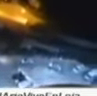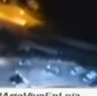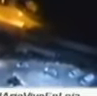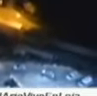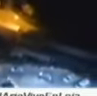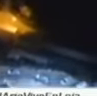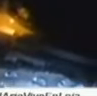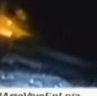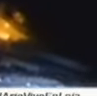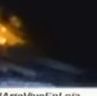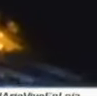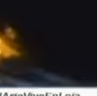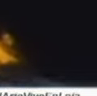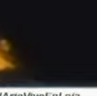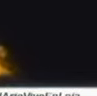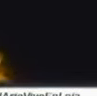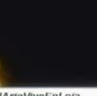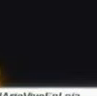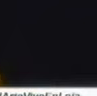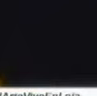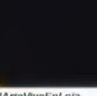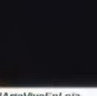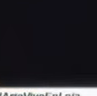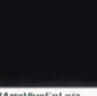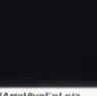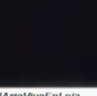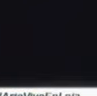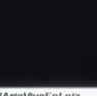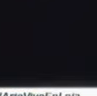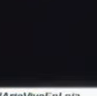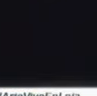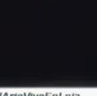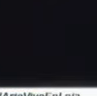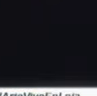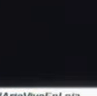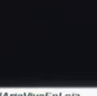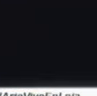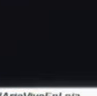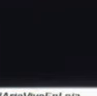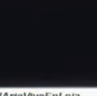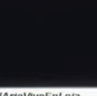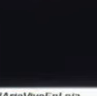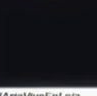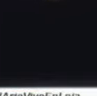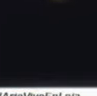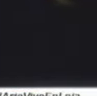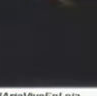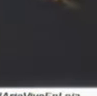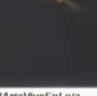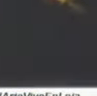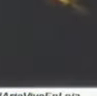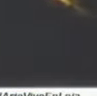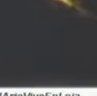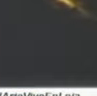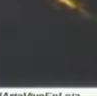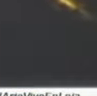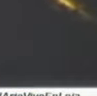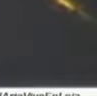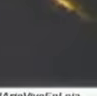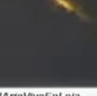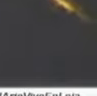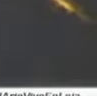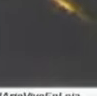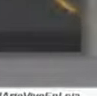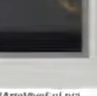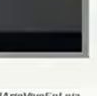personajes, animan las artes vivas. Con movimientos corpóreos y vestuarios muy festivos.